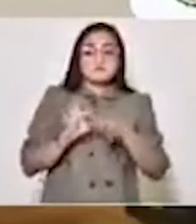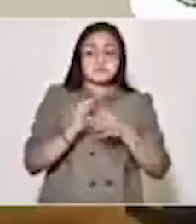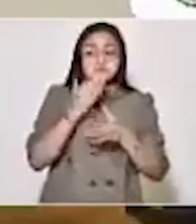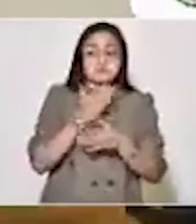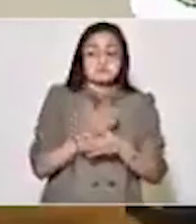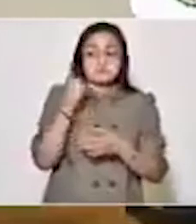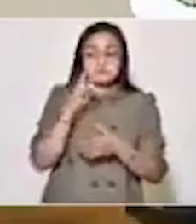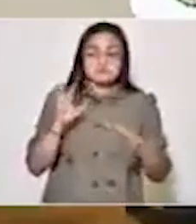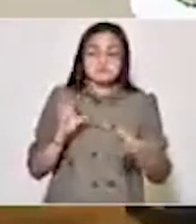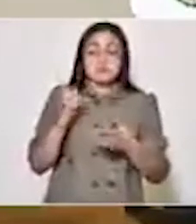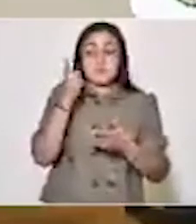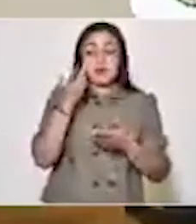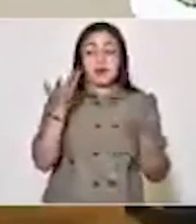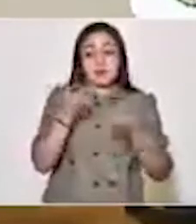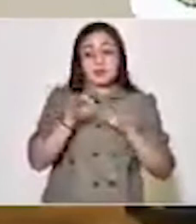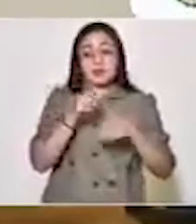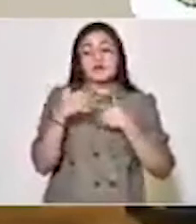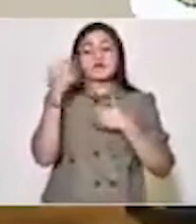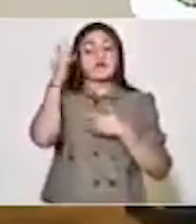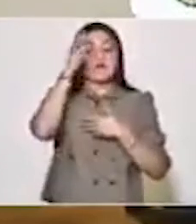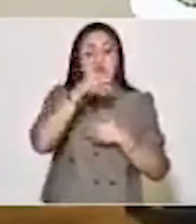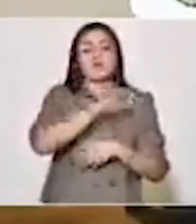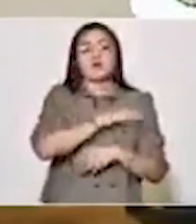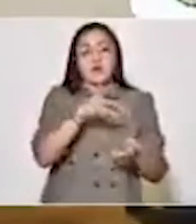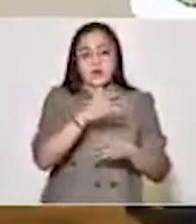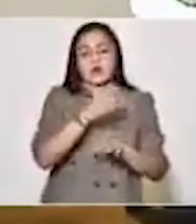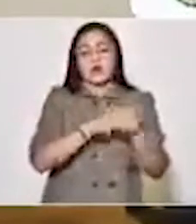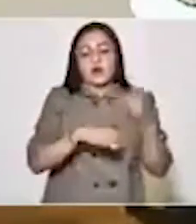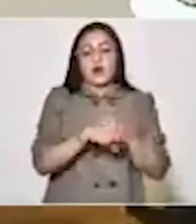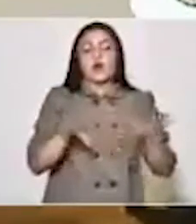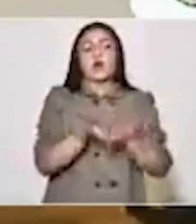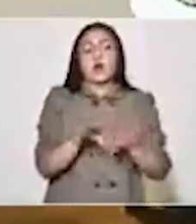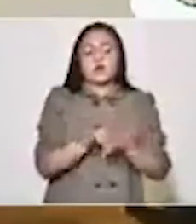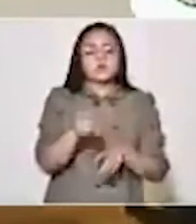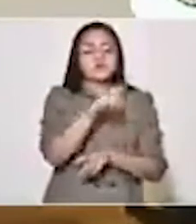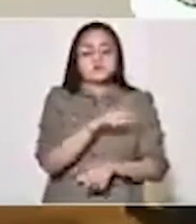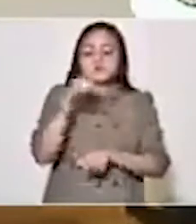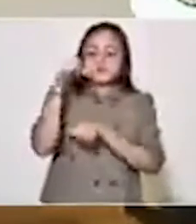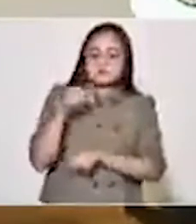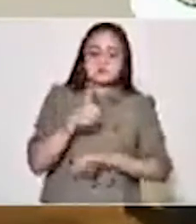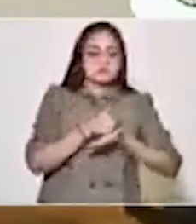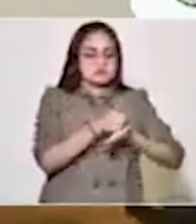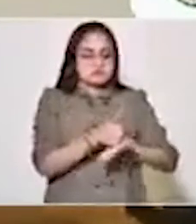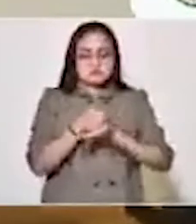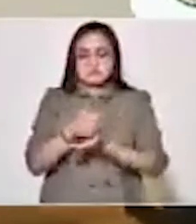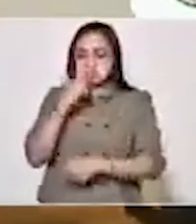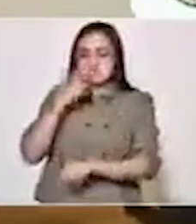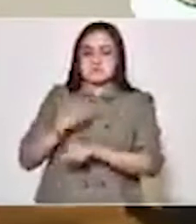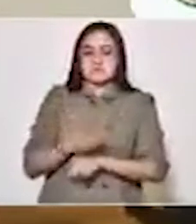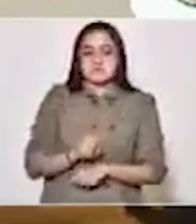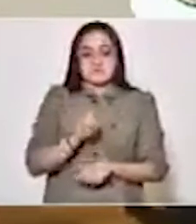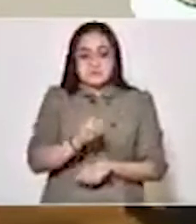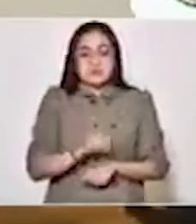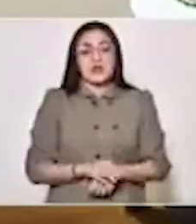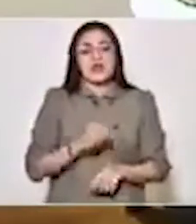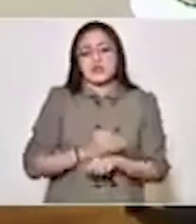y vienen con gente que sabe ya muchas cosas de cómo asumir el cargo y cómo ejercerlo. Entonces, pues